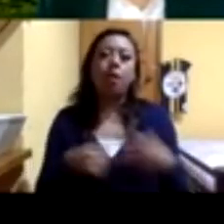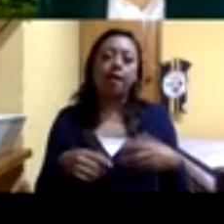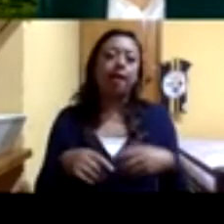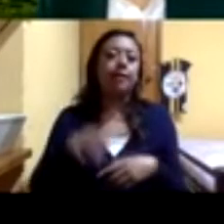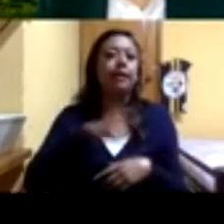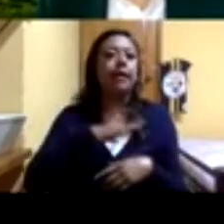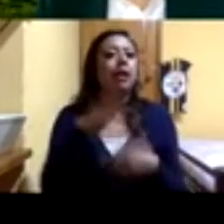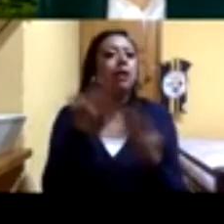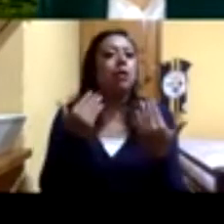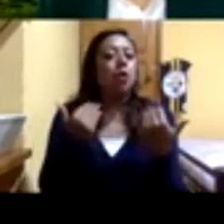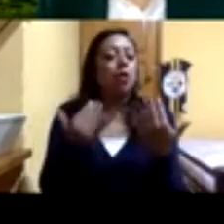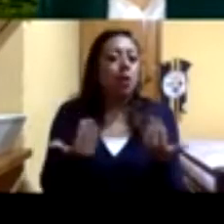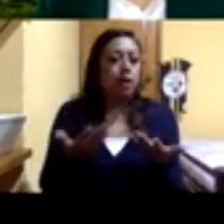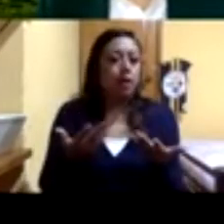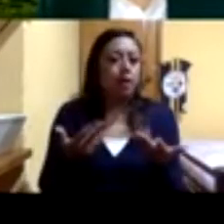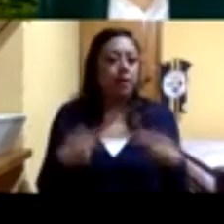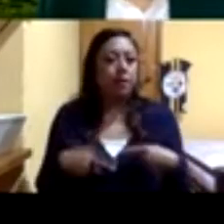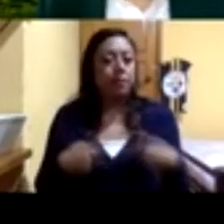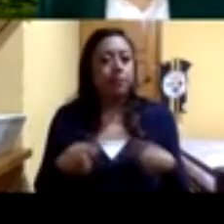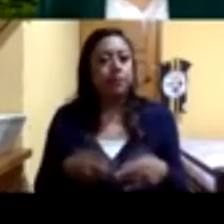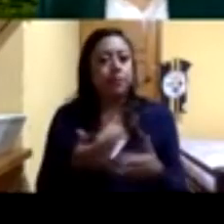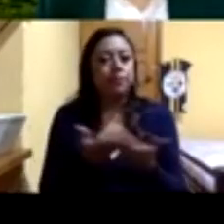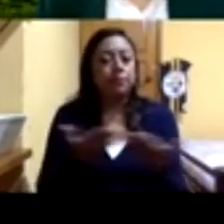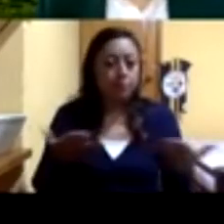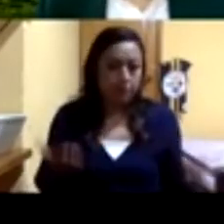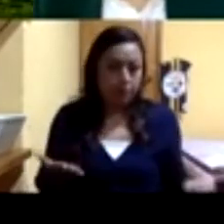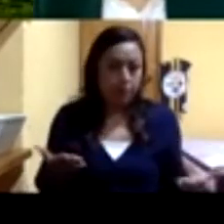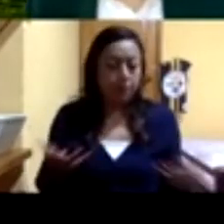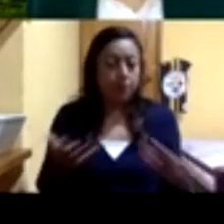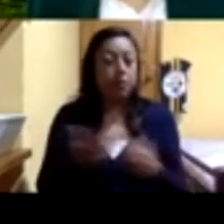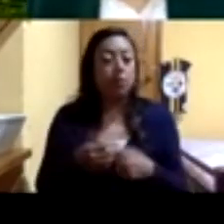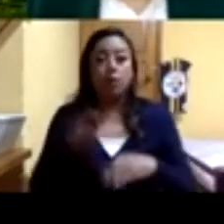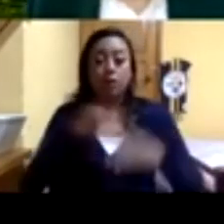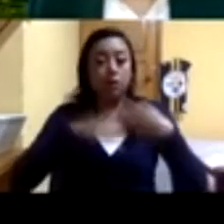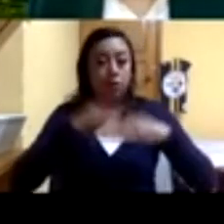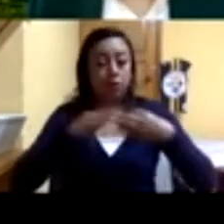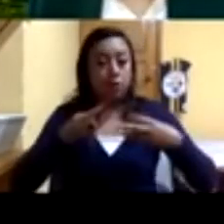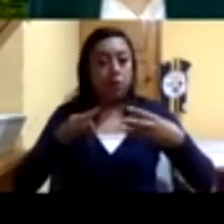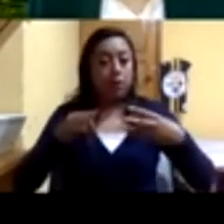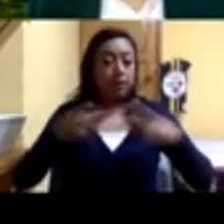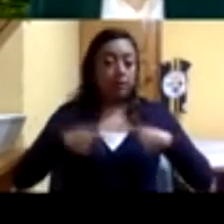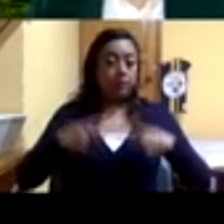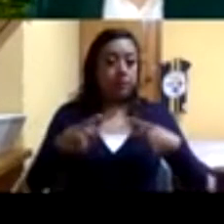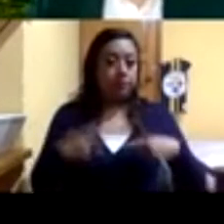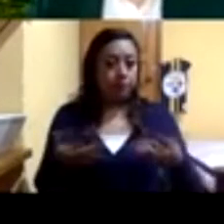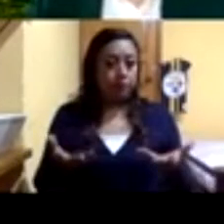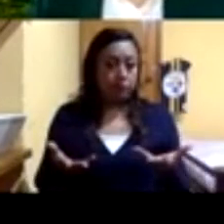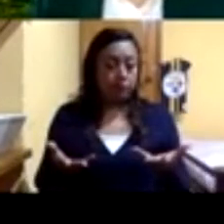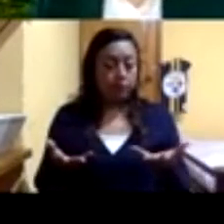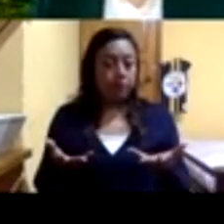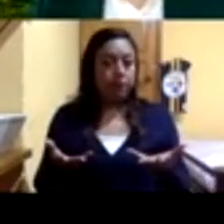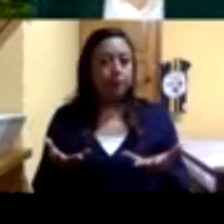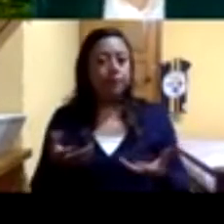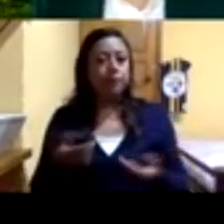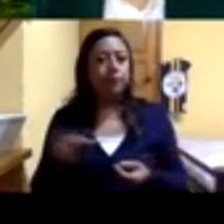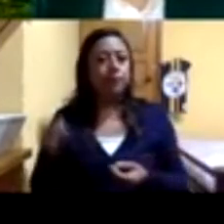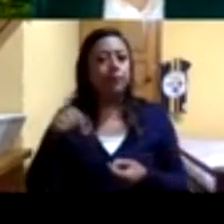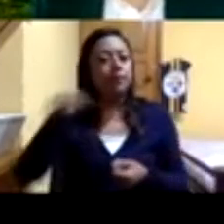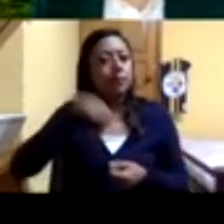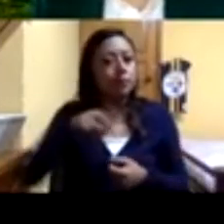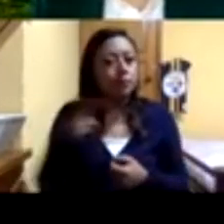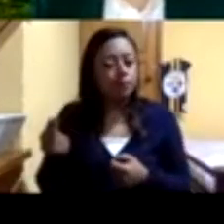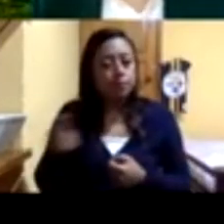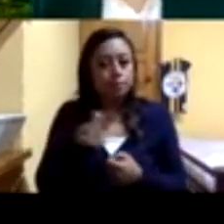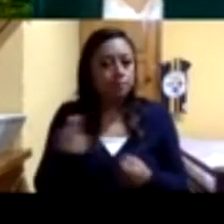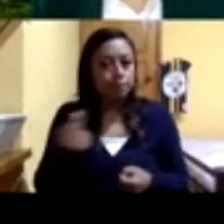bienestar en general de la población, como si yéndole mal a México fueran a ganar algo. Por